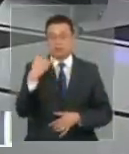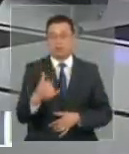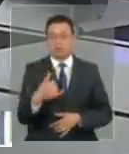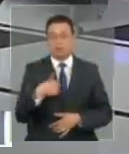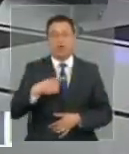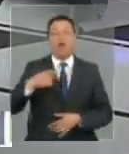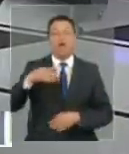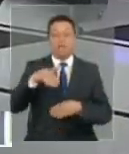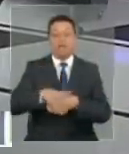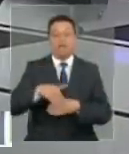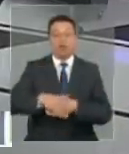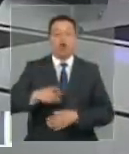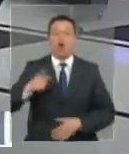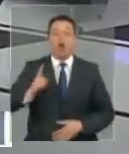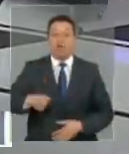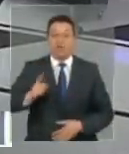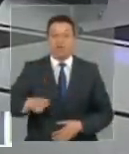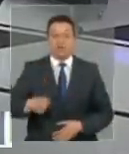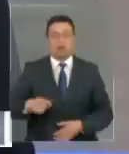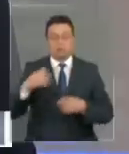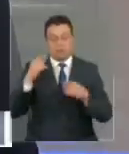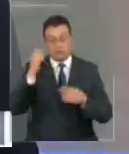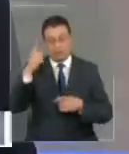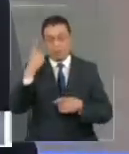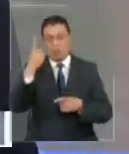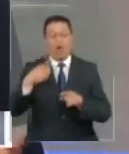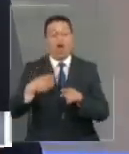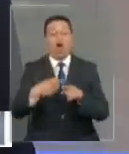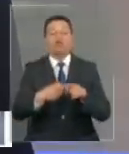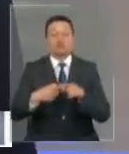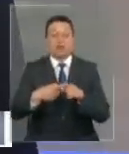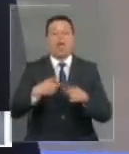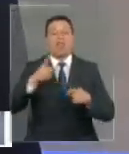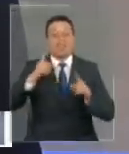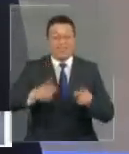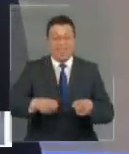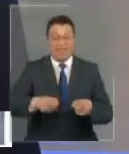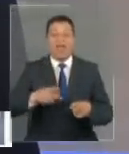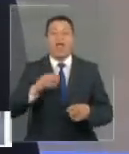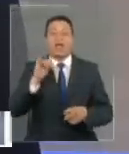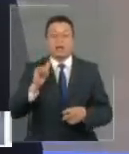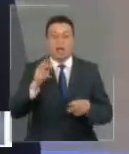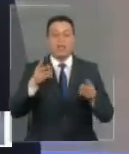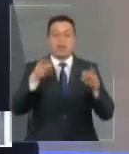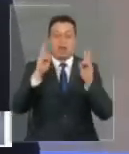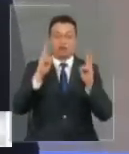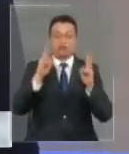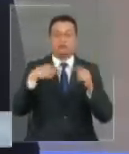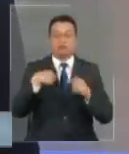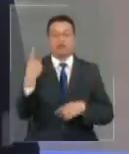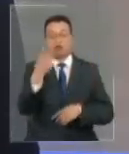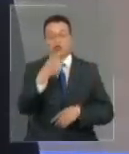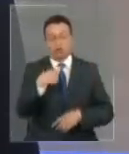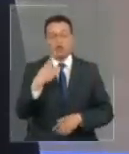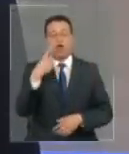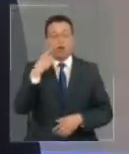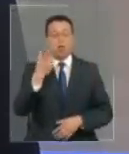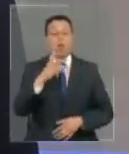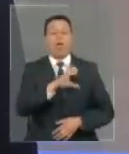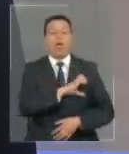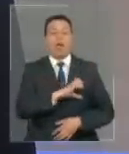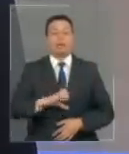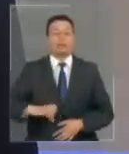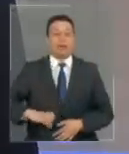del voto obligatorio. Entendemos que en una sociedad hay deberes y hay derechos. Nosotros nos hemos acostumbrado a vivir en un Estado que